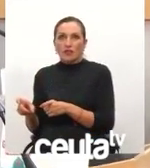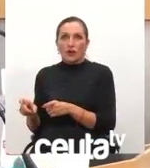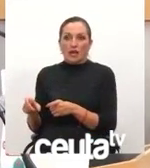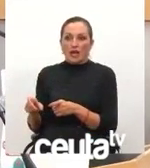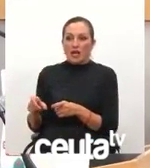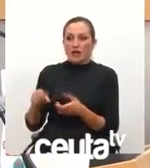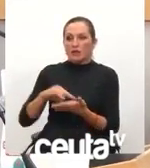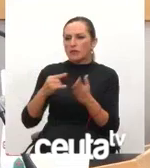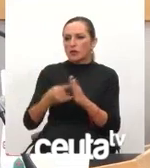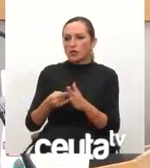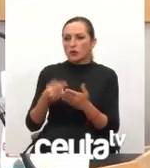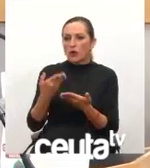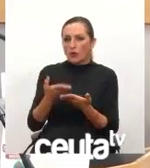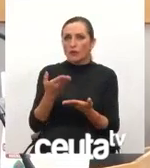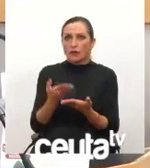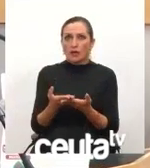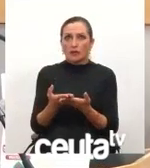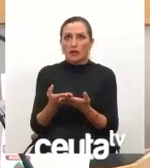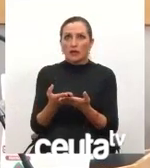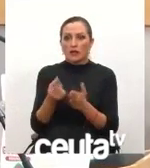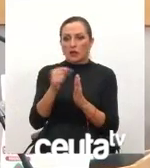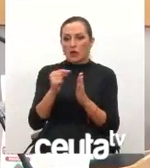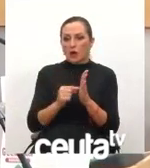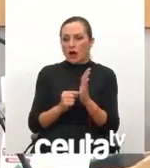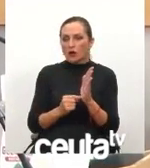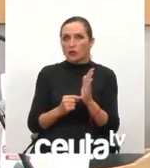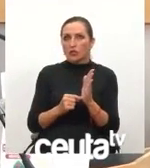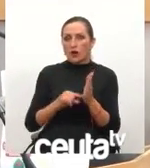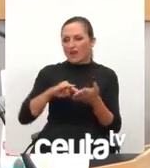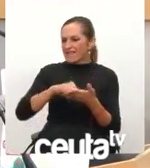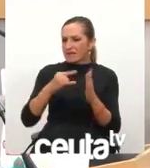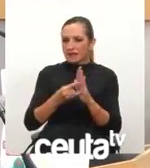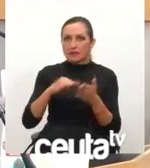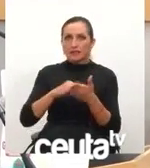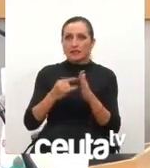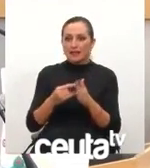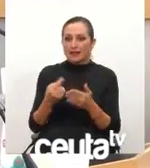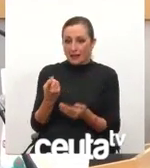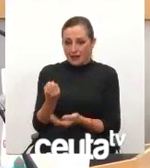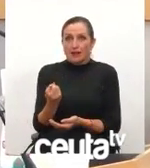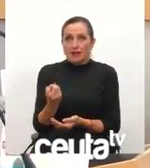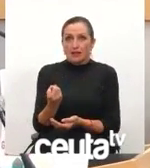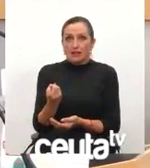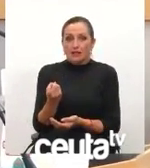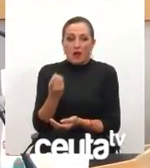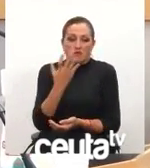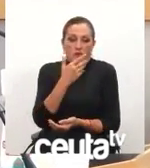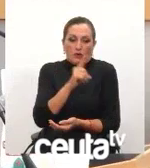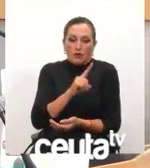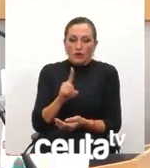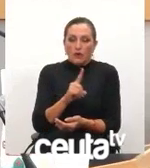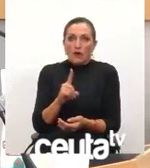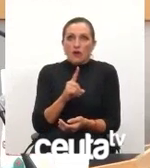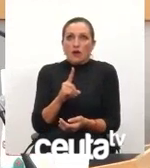de proyectos o de anteproyectos requieran de una serie de condiciones técnicas que, desde luego, desconocemos y